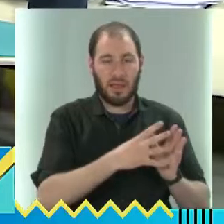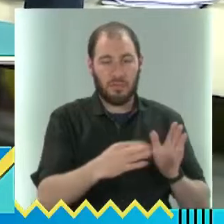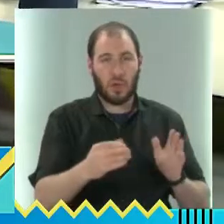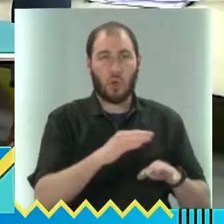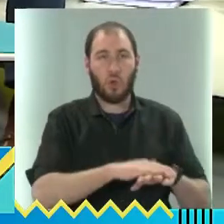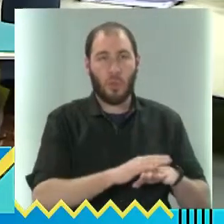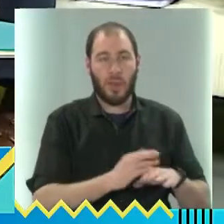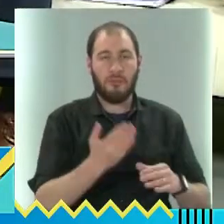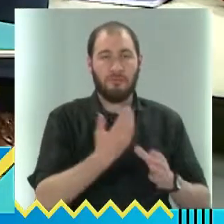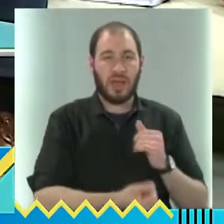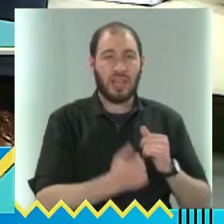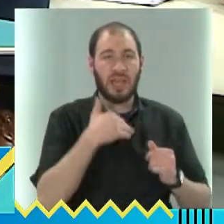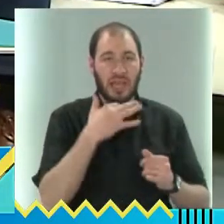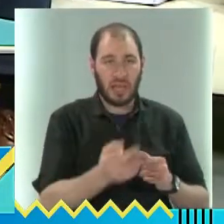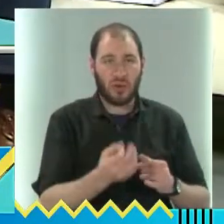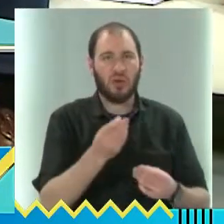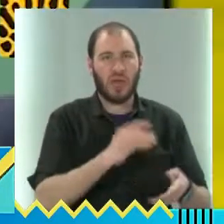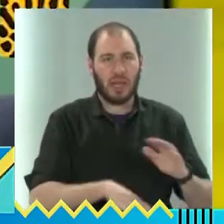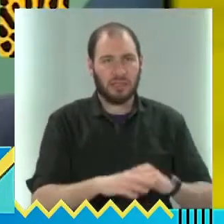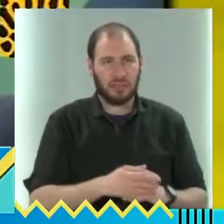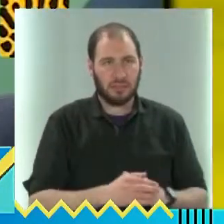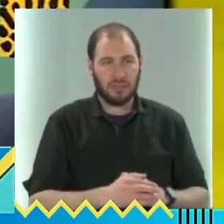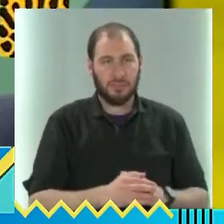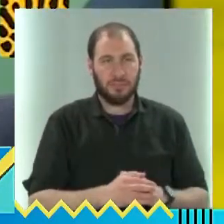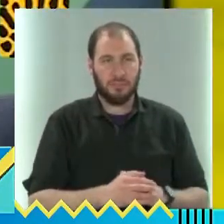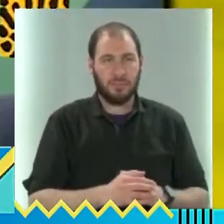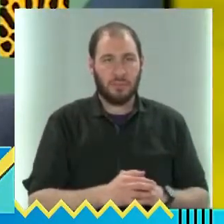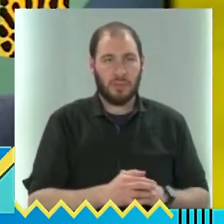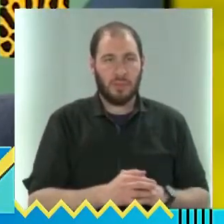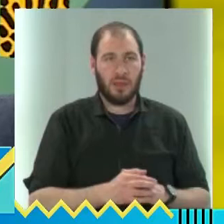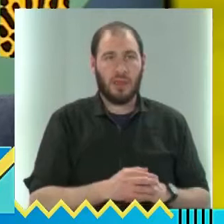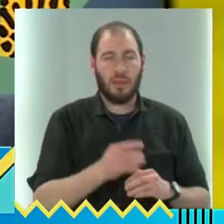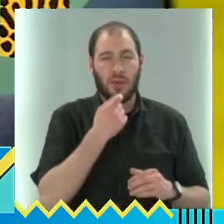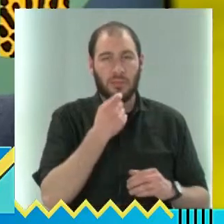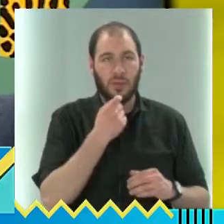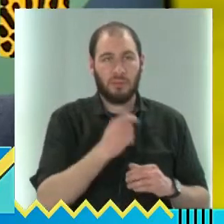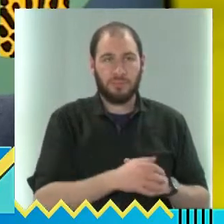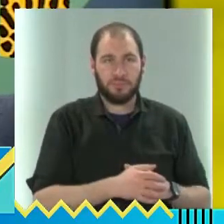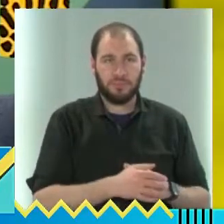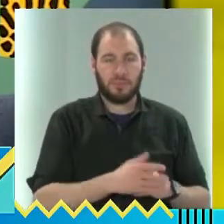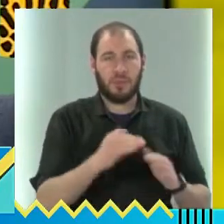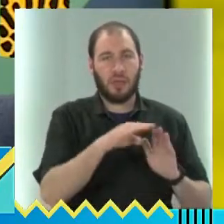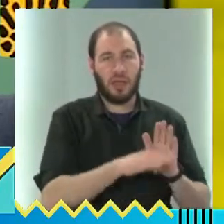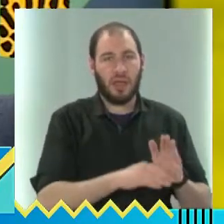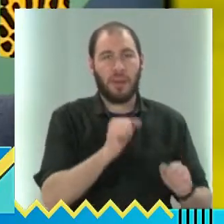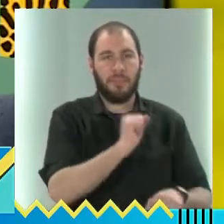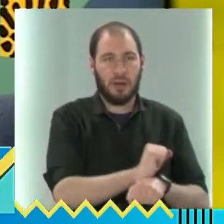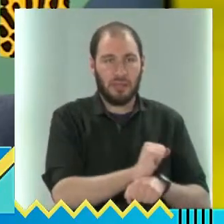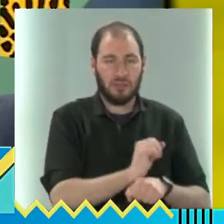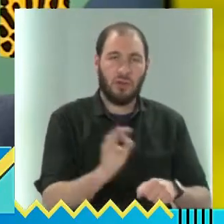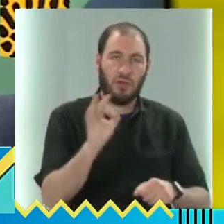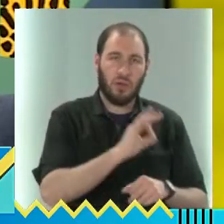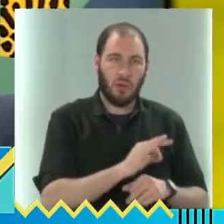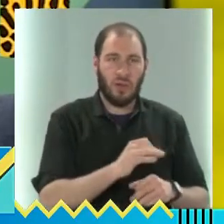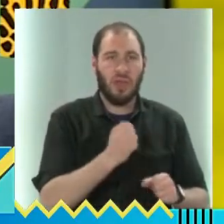la culpa o la falta de lo que ha hecho su hijo respecto a que cumplir una pauta de arresto o una